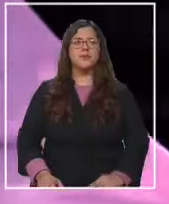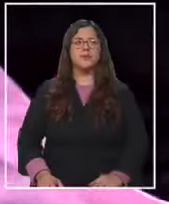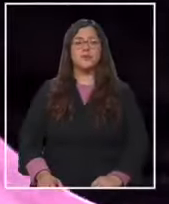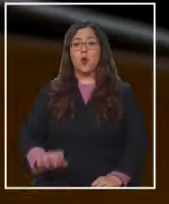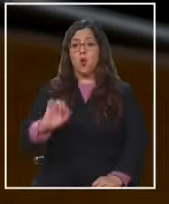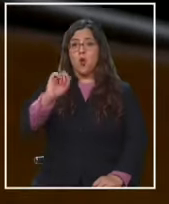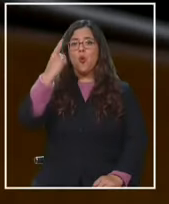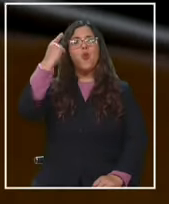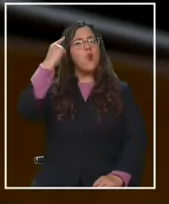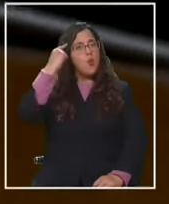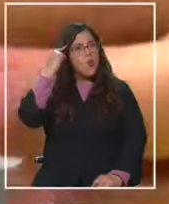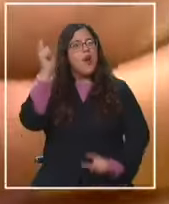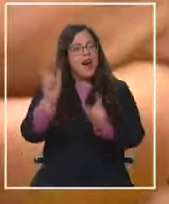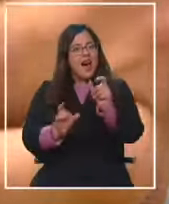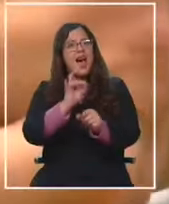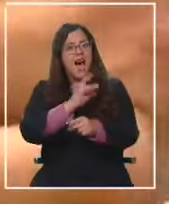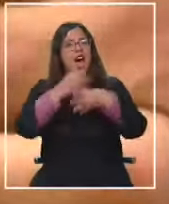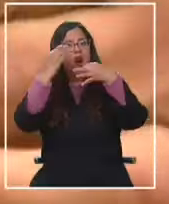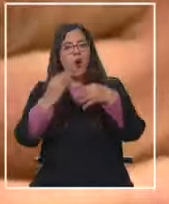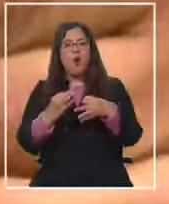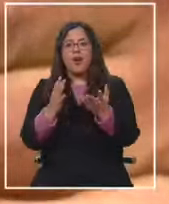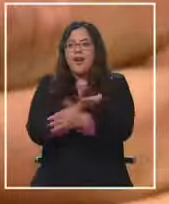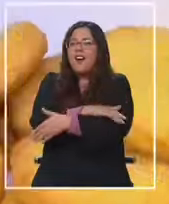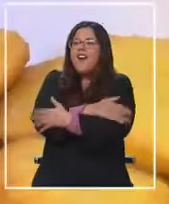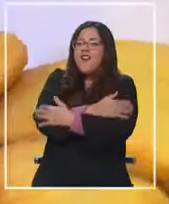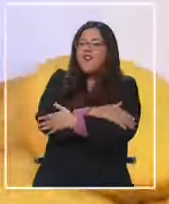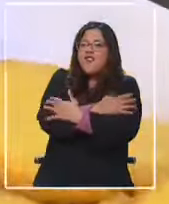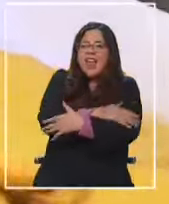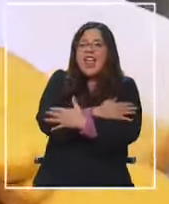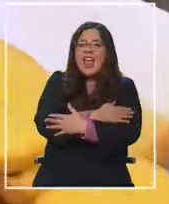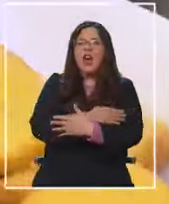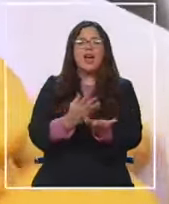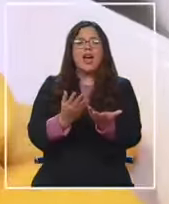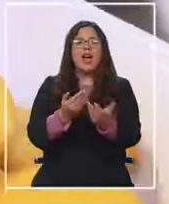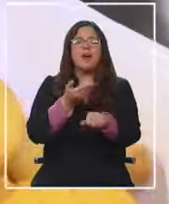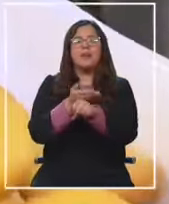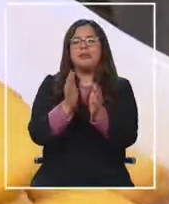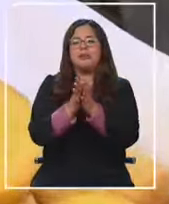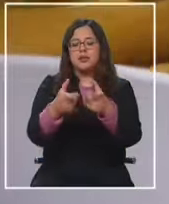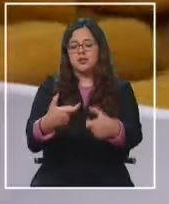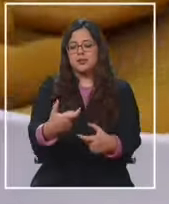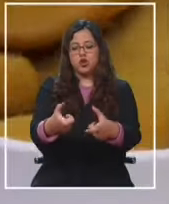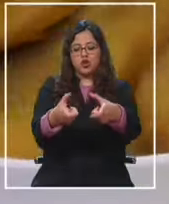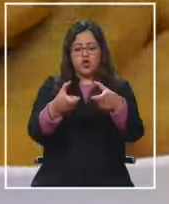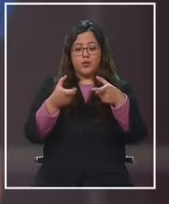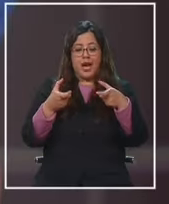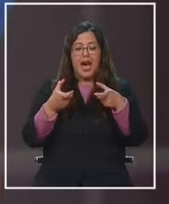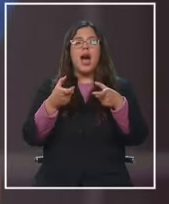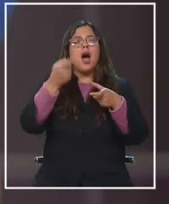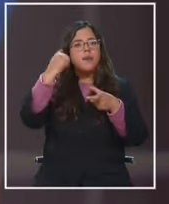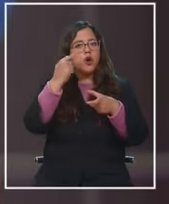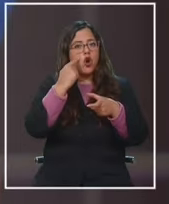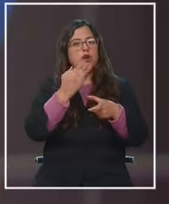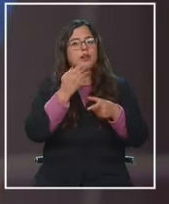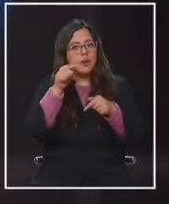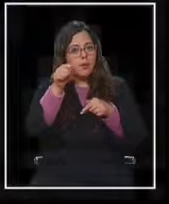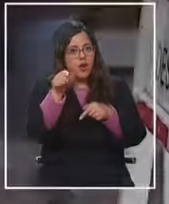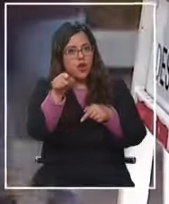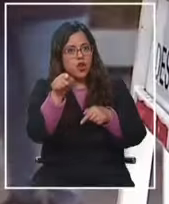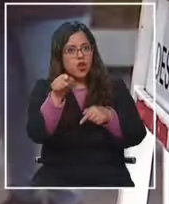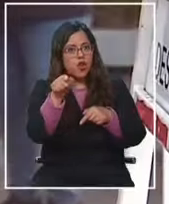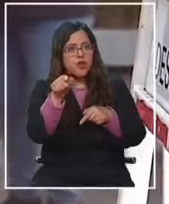Es lo primero que piensan los chilenos cuando llegan los días fríos. Crece la demanda por las sopaipillas, pero ojo, también por este